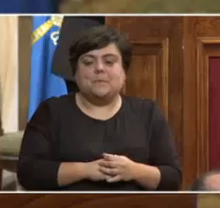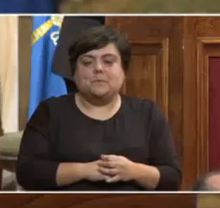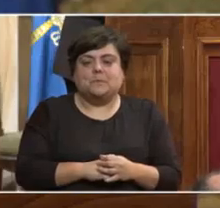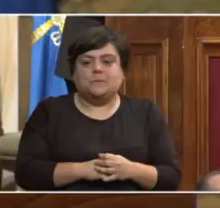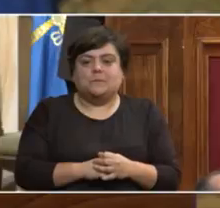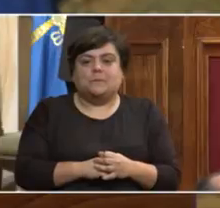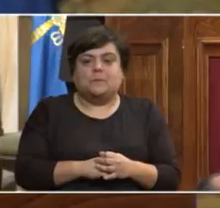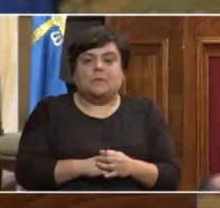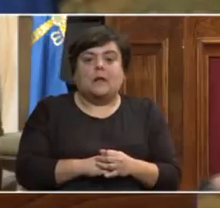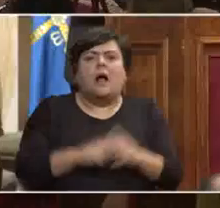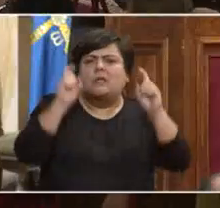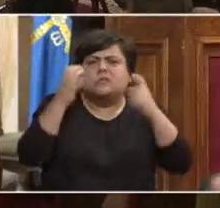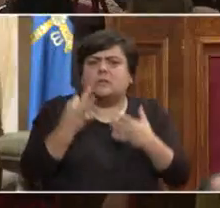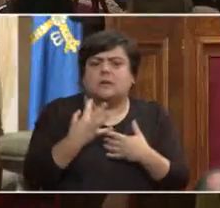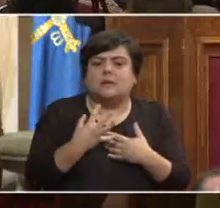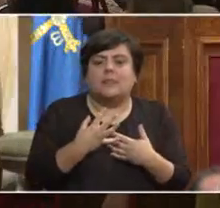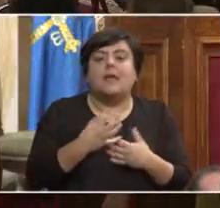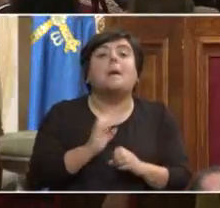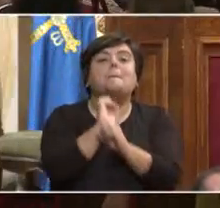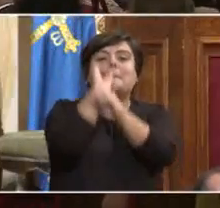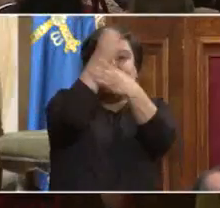Profesor, ¿alumnos de qué? De básquet.